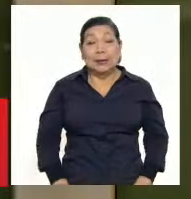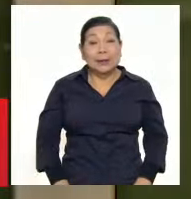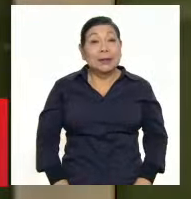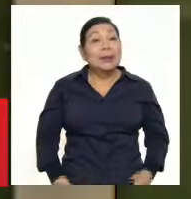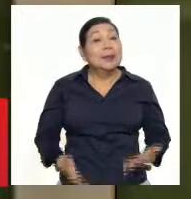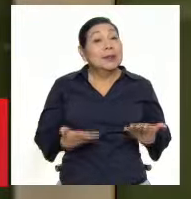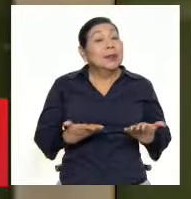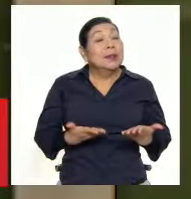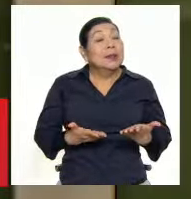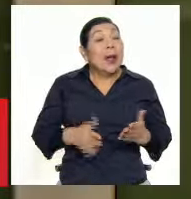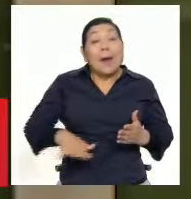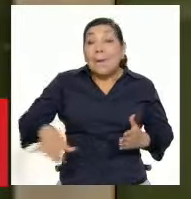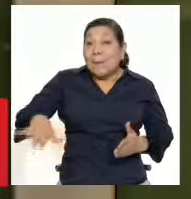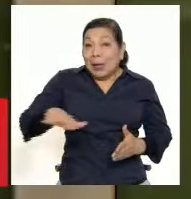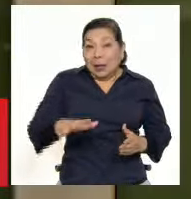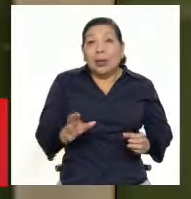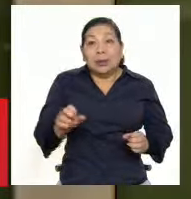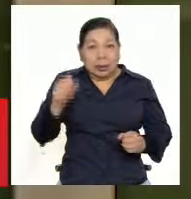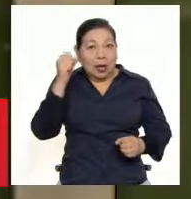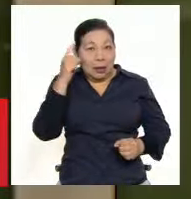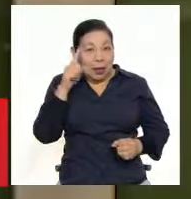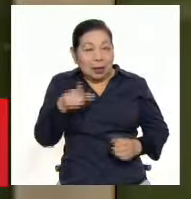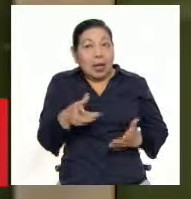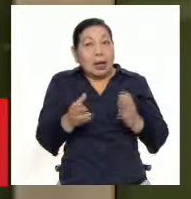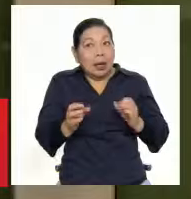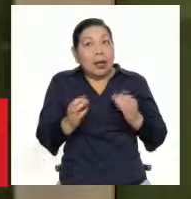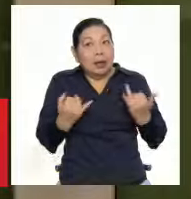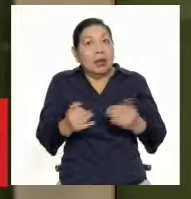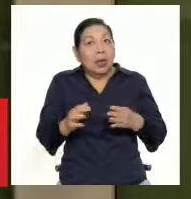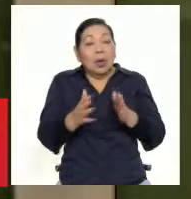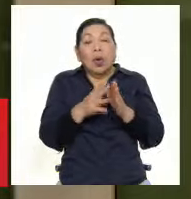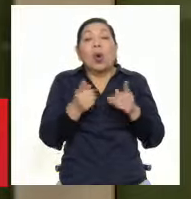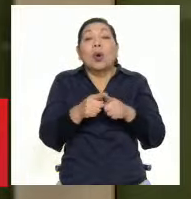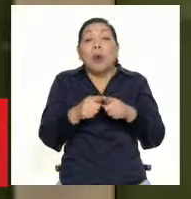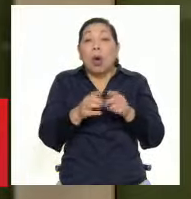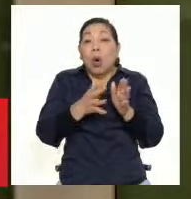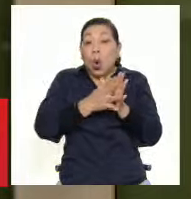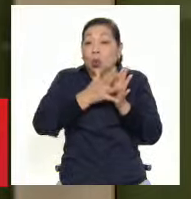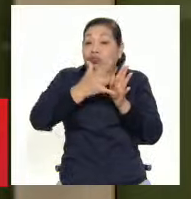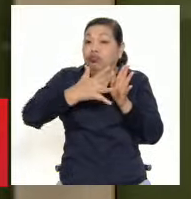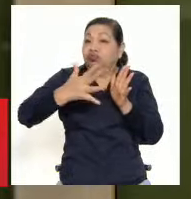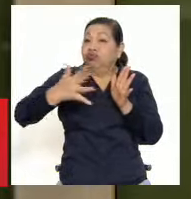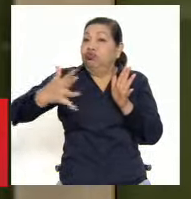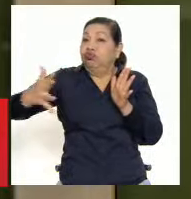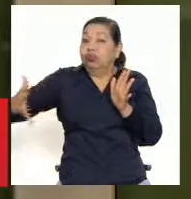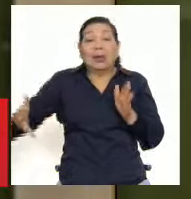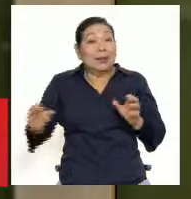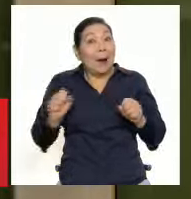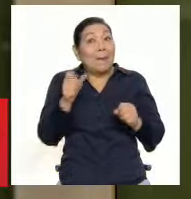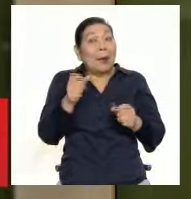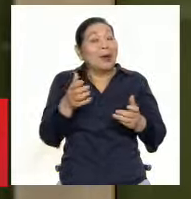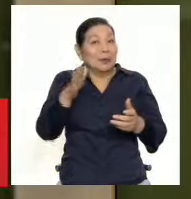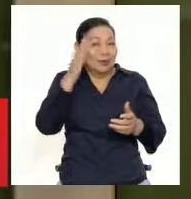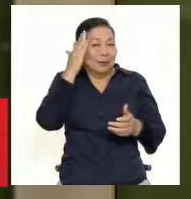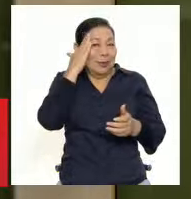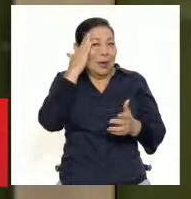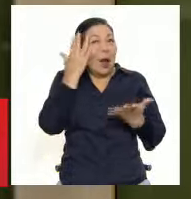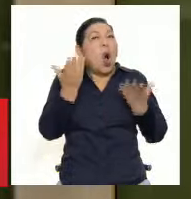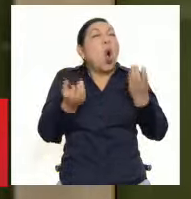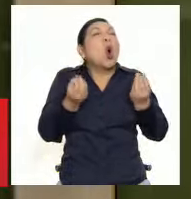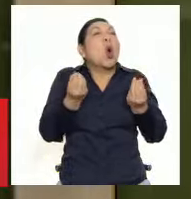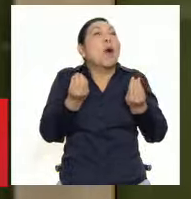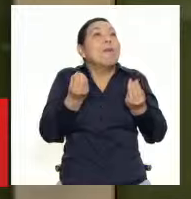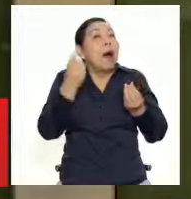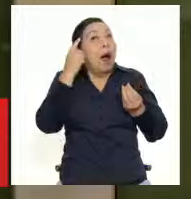tratar de que la población nos comprenda este tema de la energía liberada es comparándolo con algo que conocemos